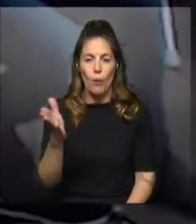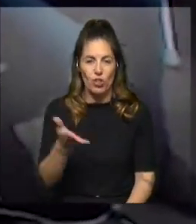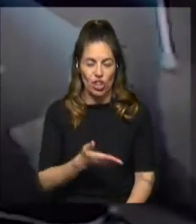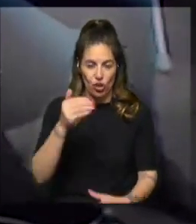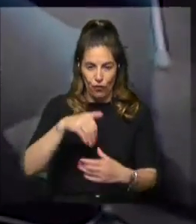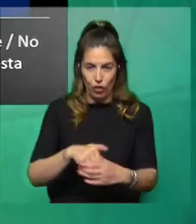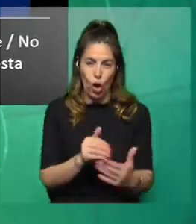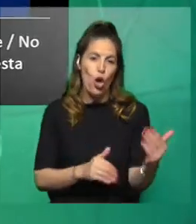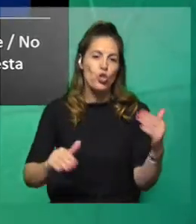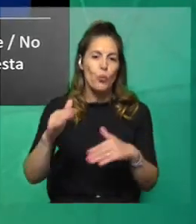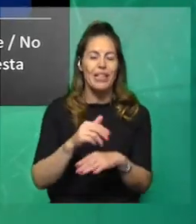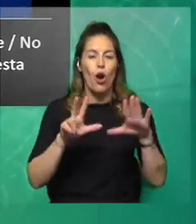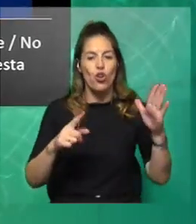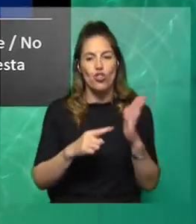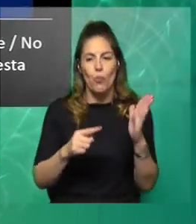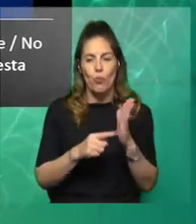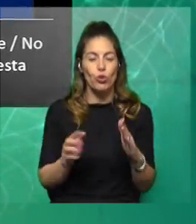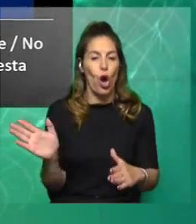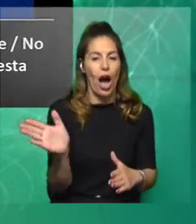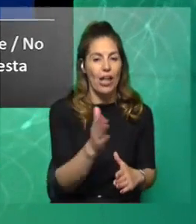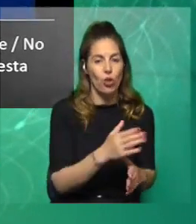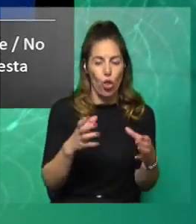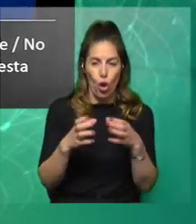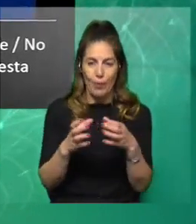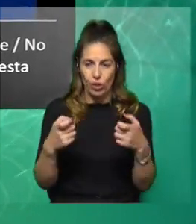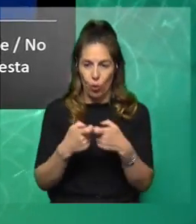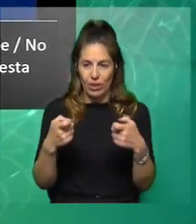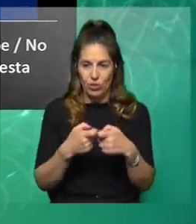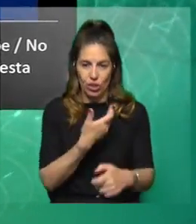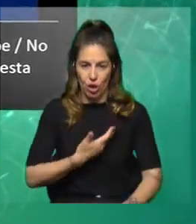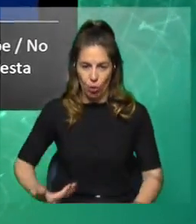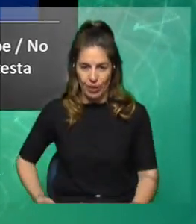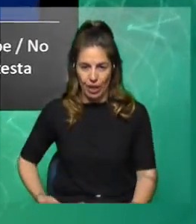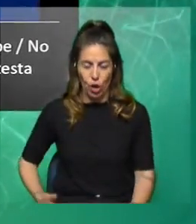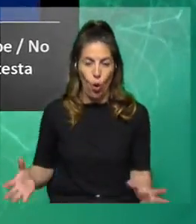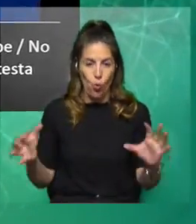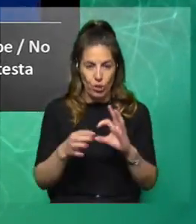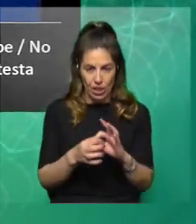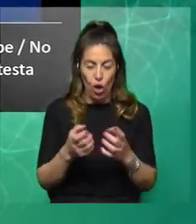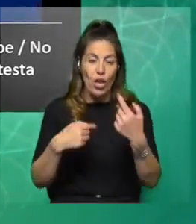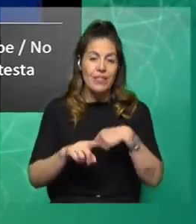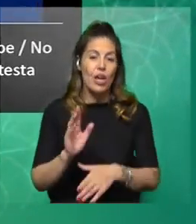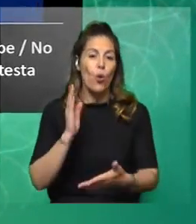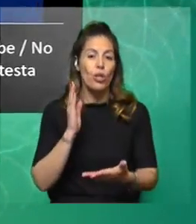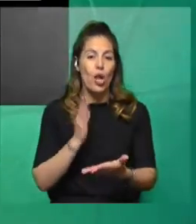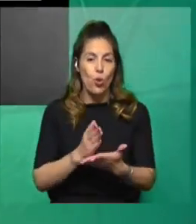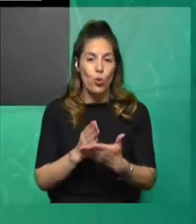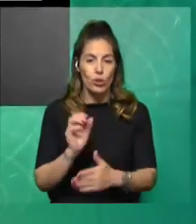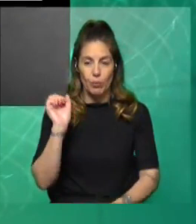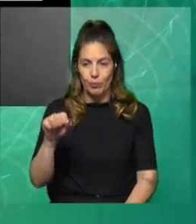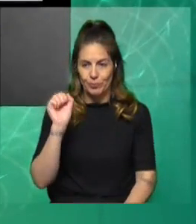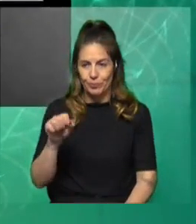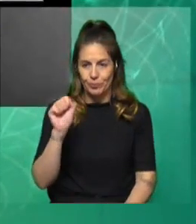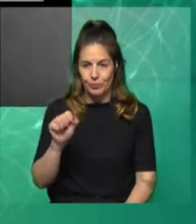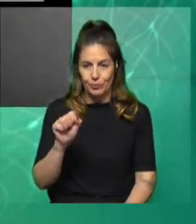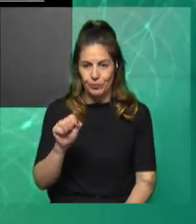y superaría por 8 puntos a todos los partidos de la coalición de gobierno en conjunto, según el último sondeo de intención de